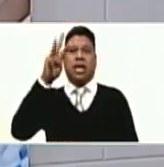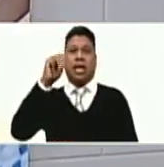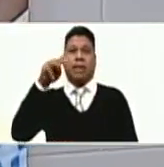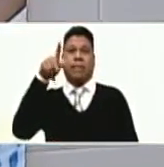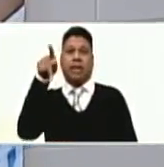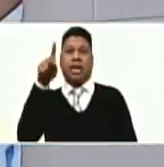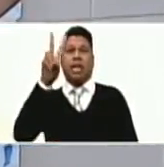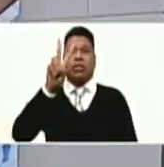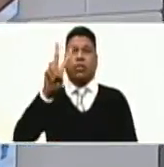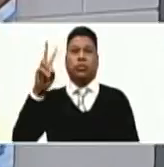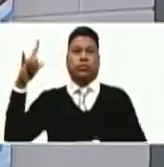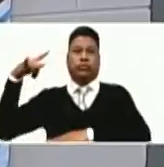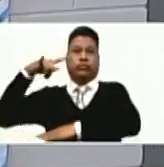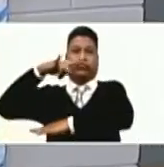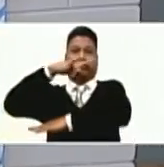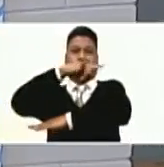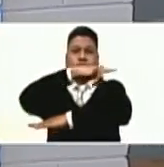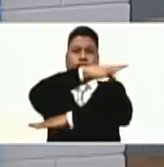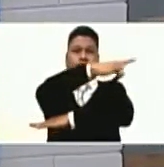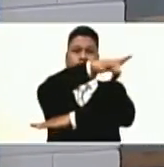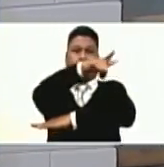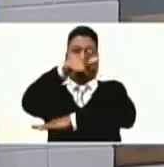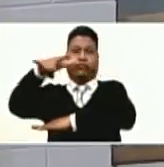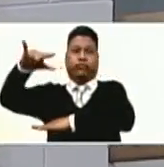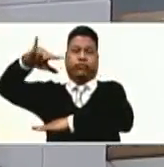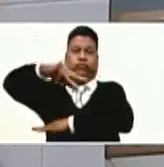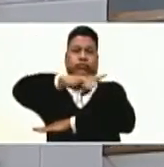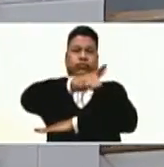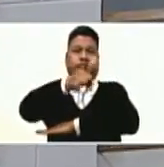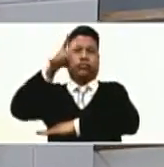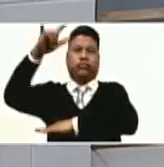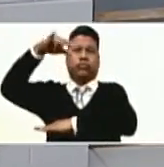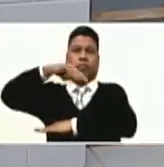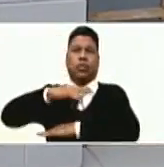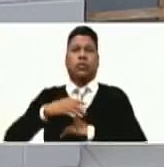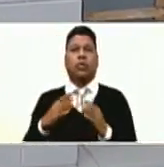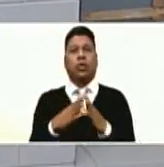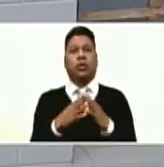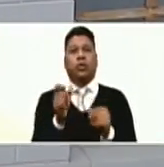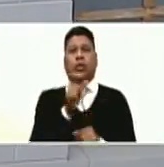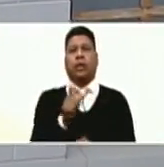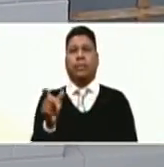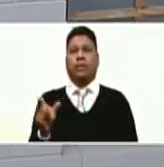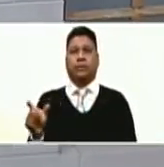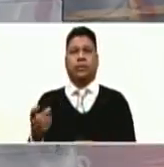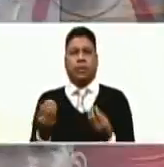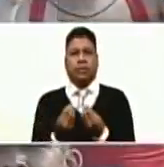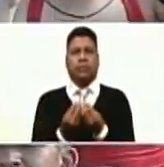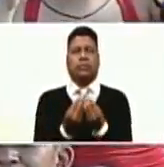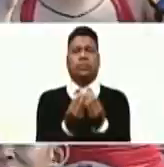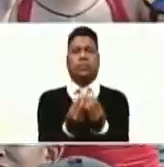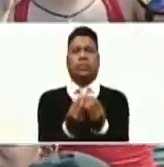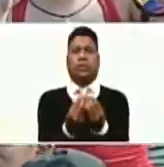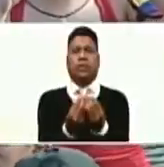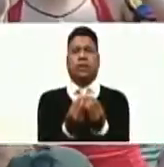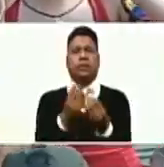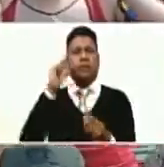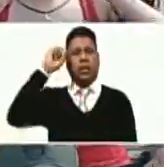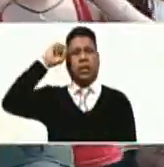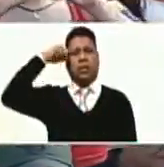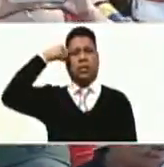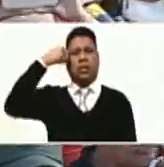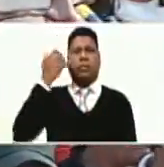Caracas, mientras los familiares, amigos, compañeros del comandante Hugo Chávez lo recuerdan en